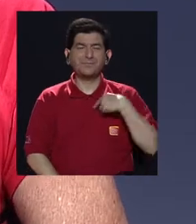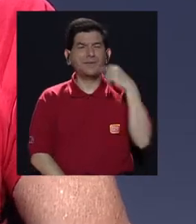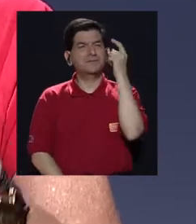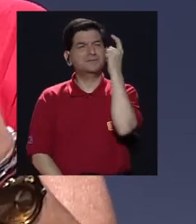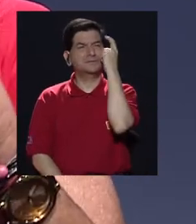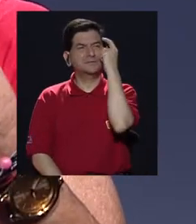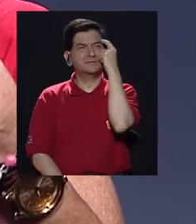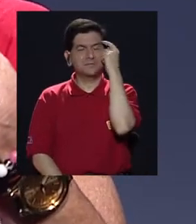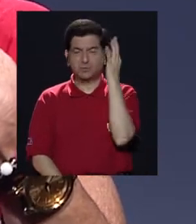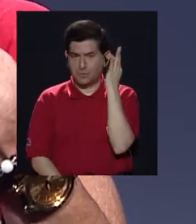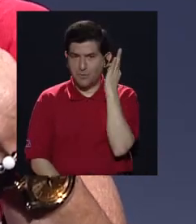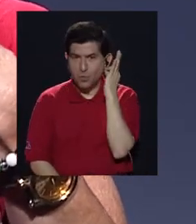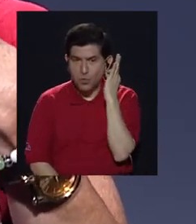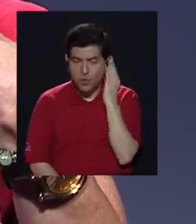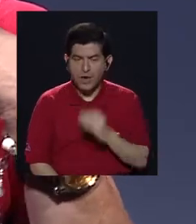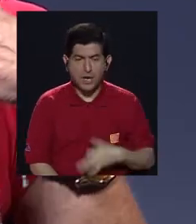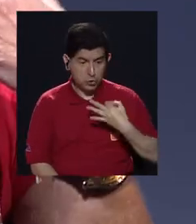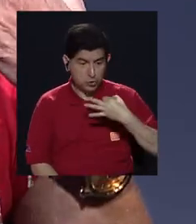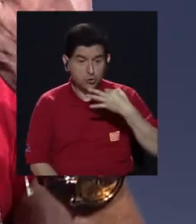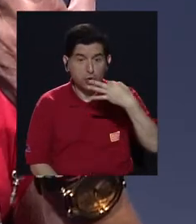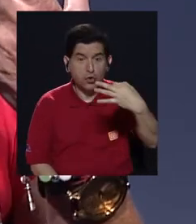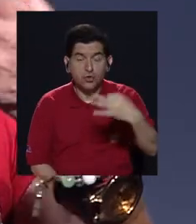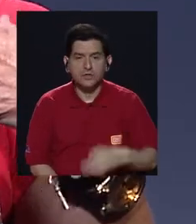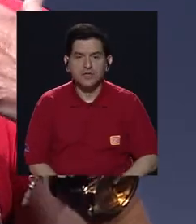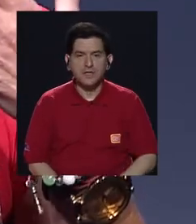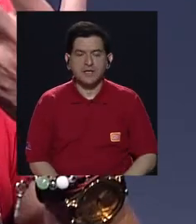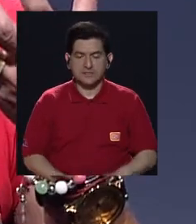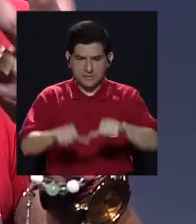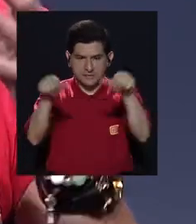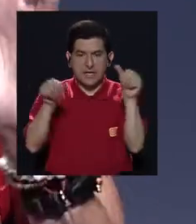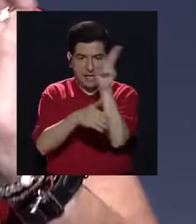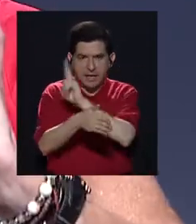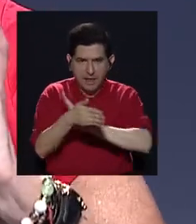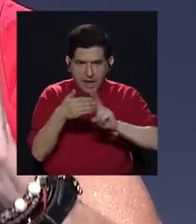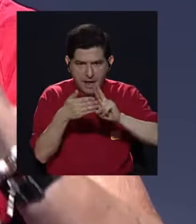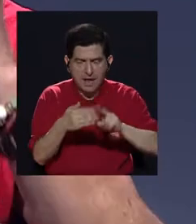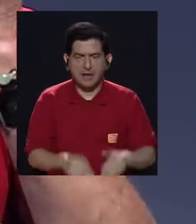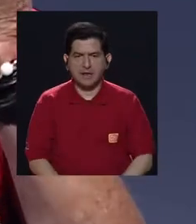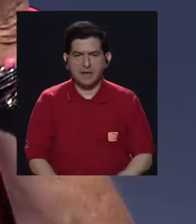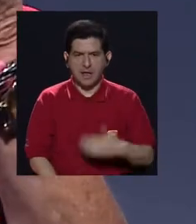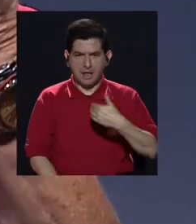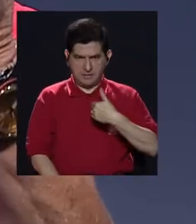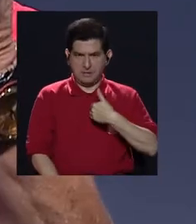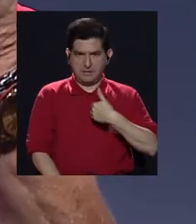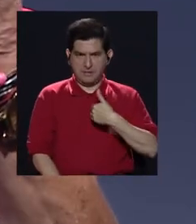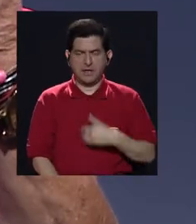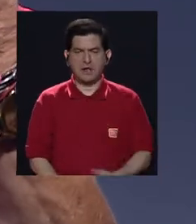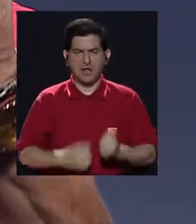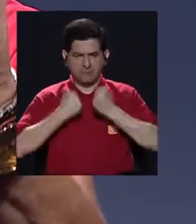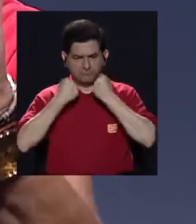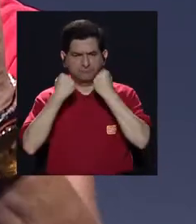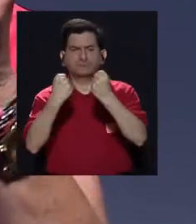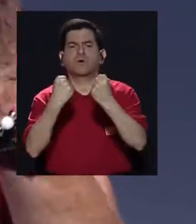yo pienso que la mujer cada día más en la parte académica ha tomado más fuerza a